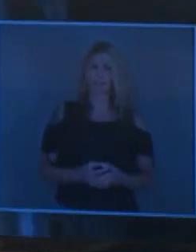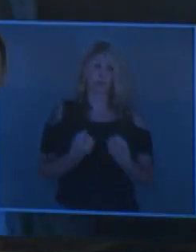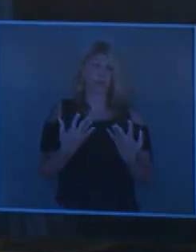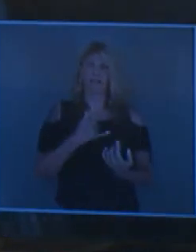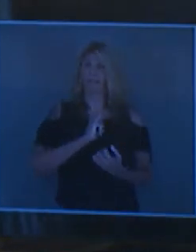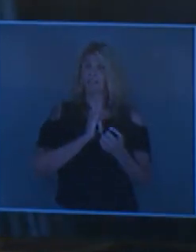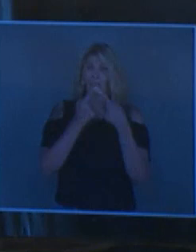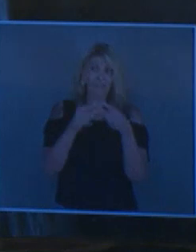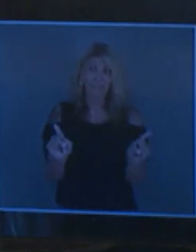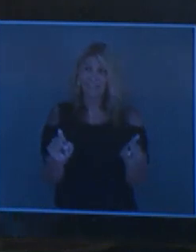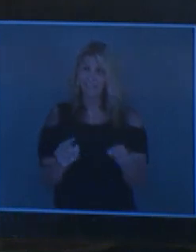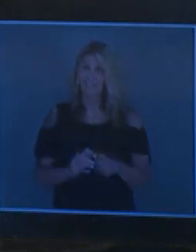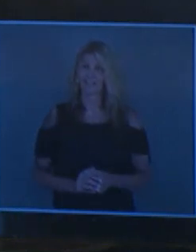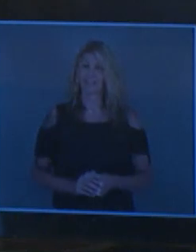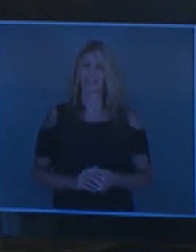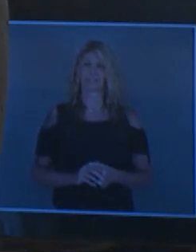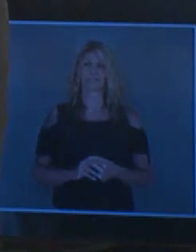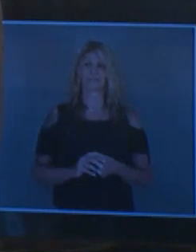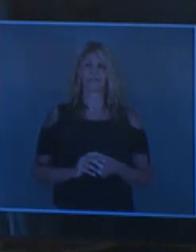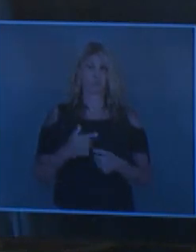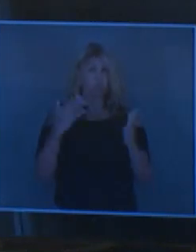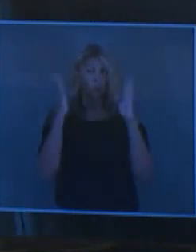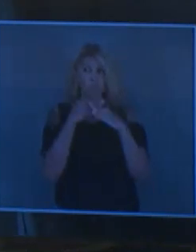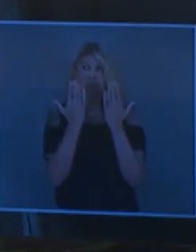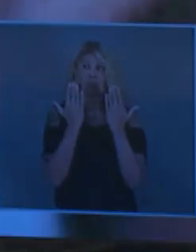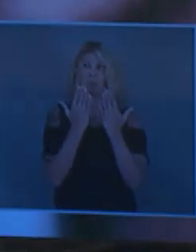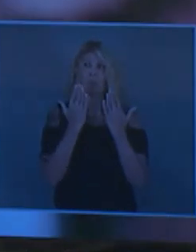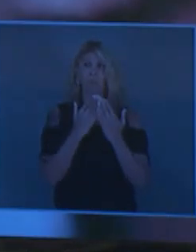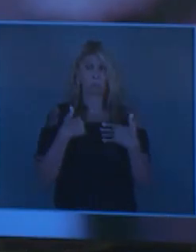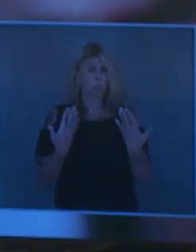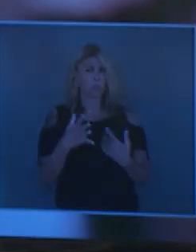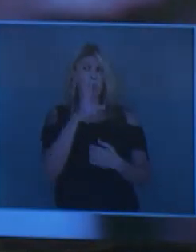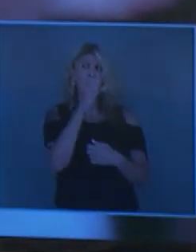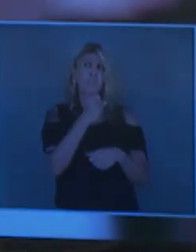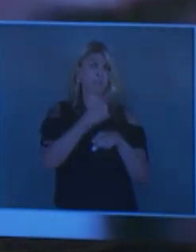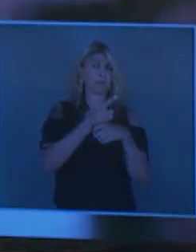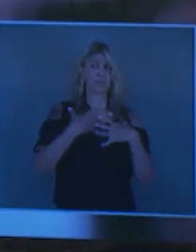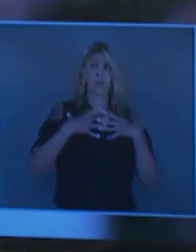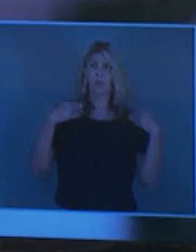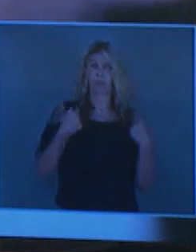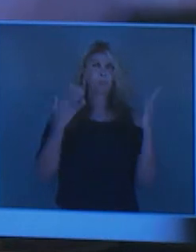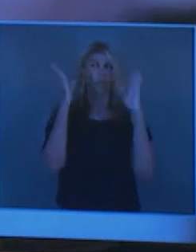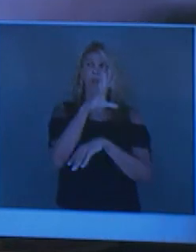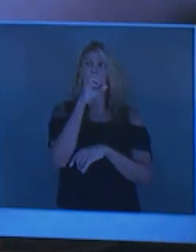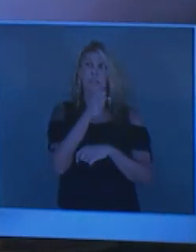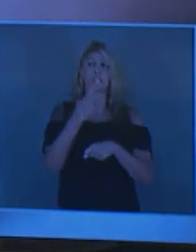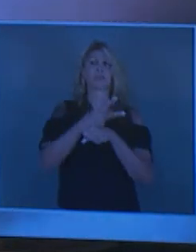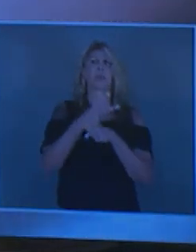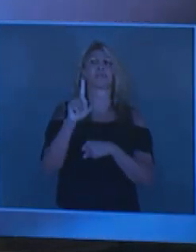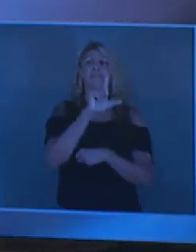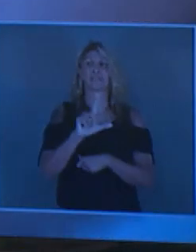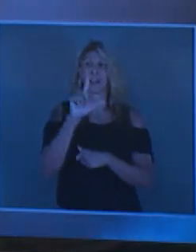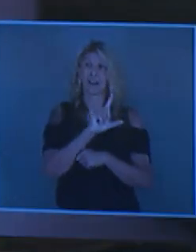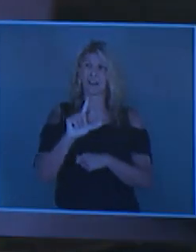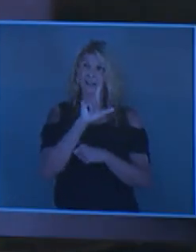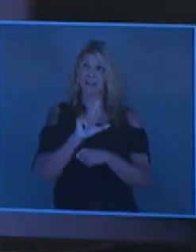pero hoy no hoy hay mamás más jóvenes que ya tienen el conocimiento y vienen los los chiquitos y les dicen y ellas entienden los escuchan y